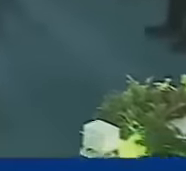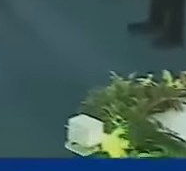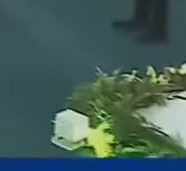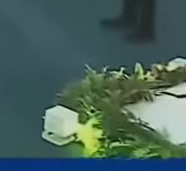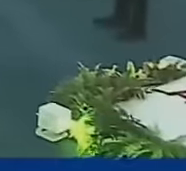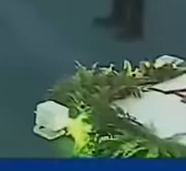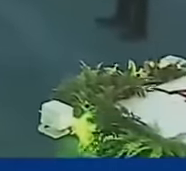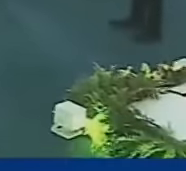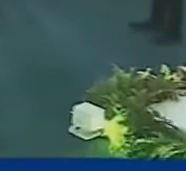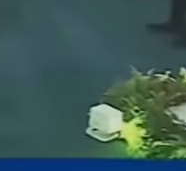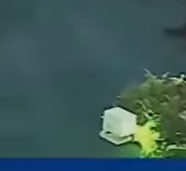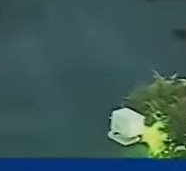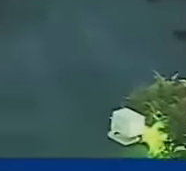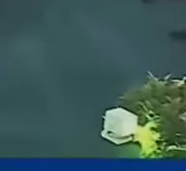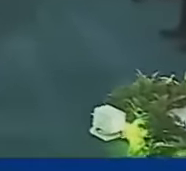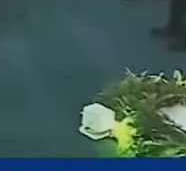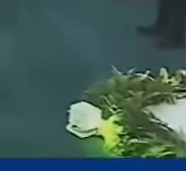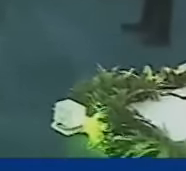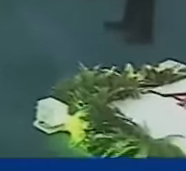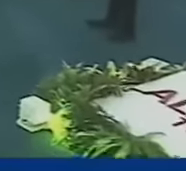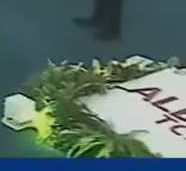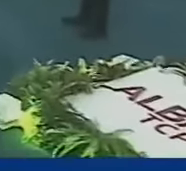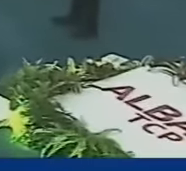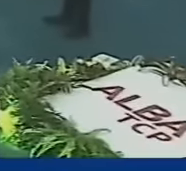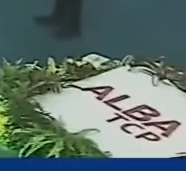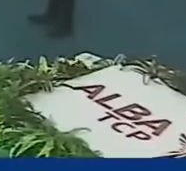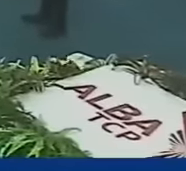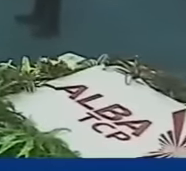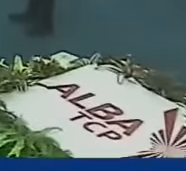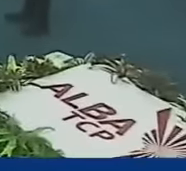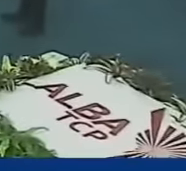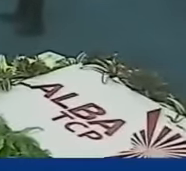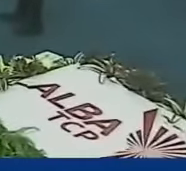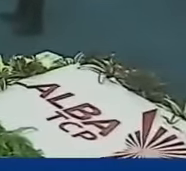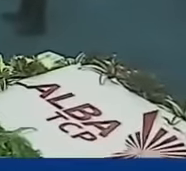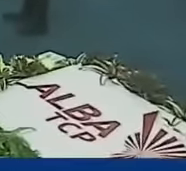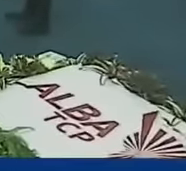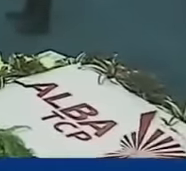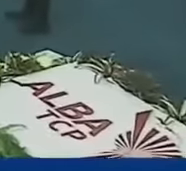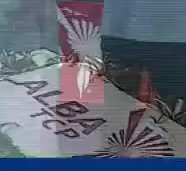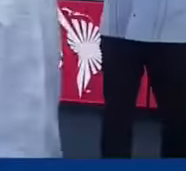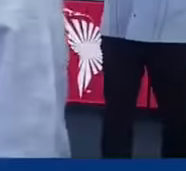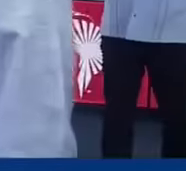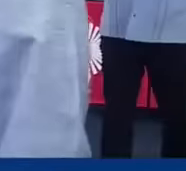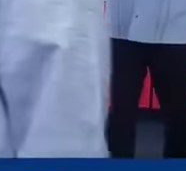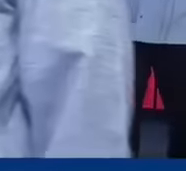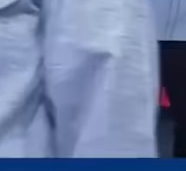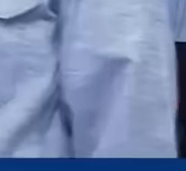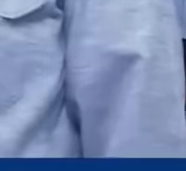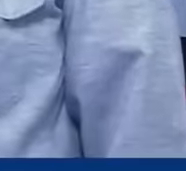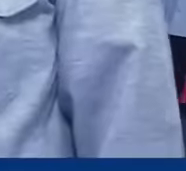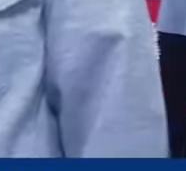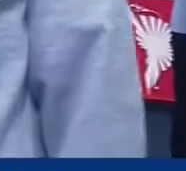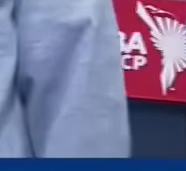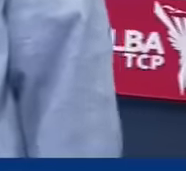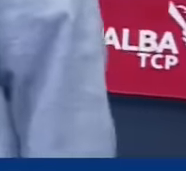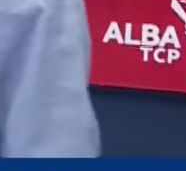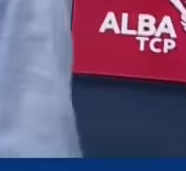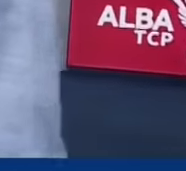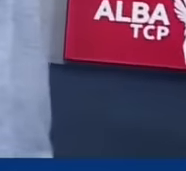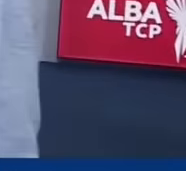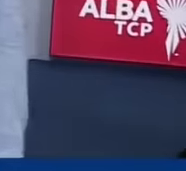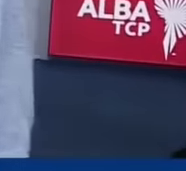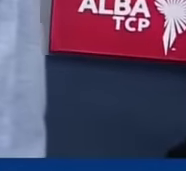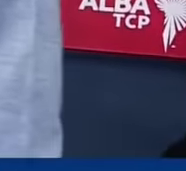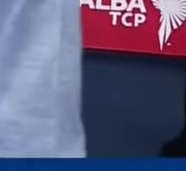el ministro del Poder Popular para Relaciones Exteriores de la República Bolivariana de Venezuela, Iván Gil. Además,